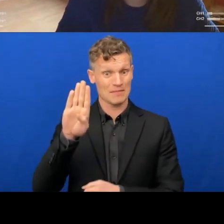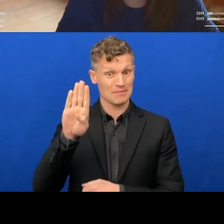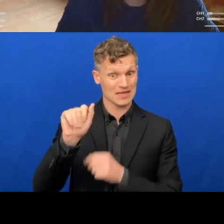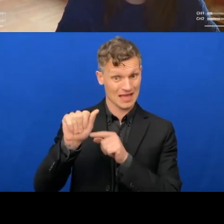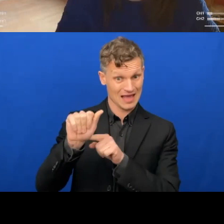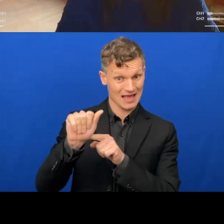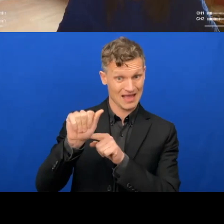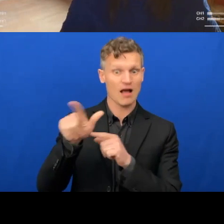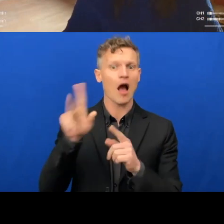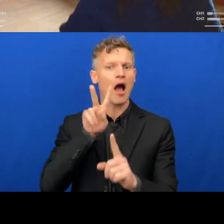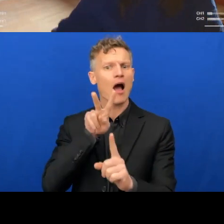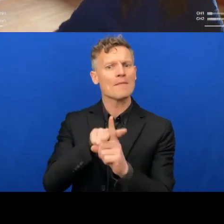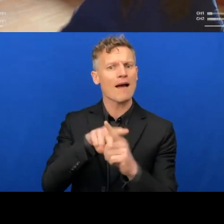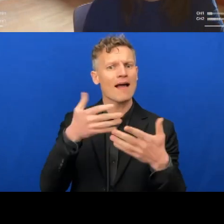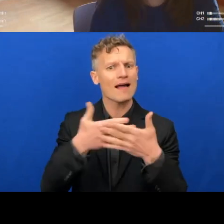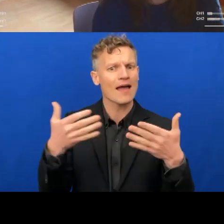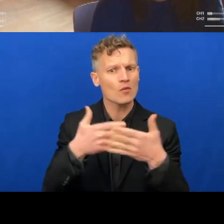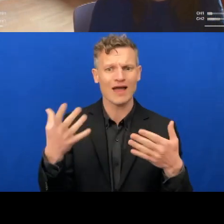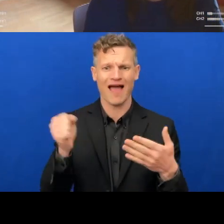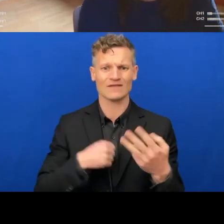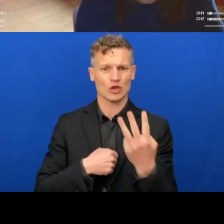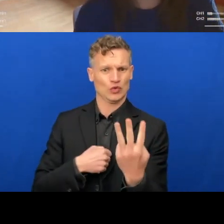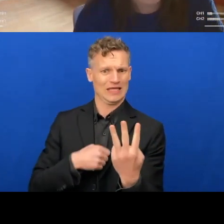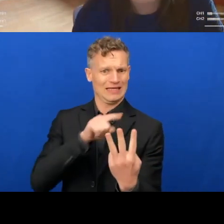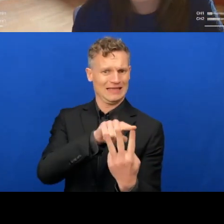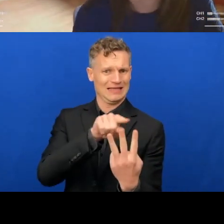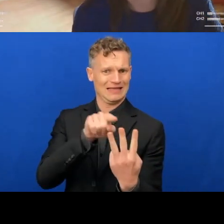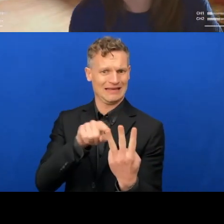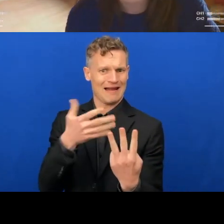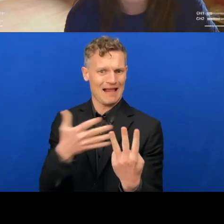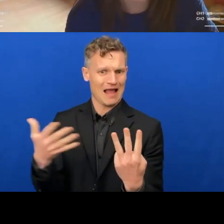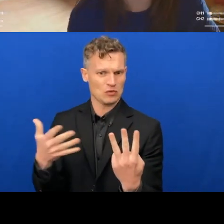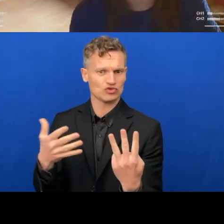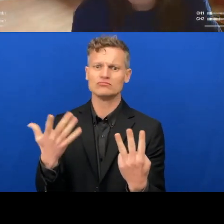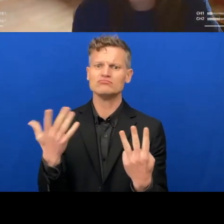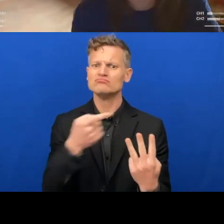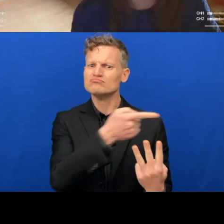3 años de lenguas aplicadas se pueden estudiar varios